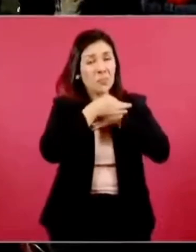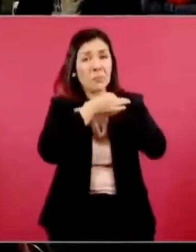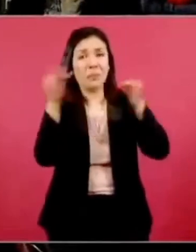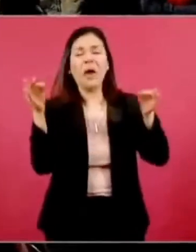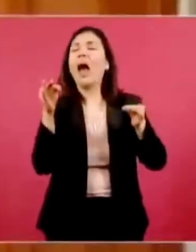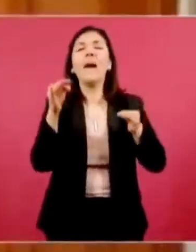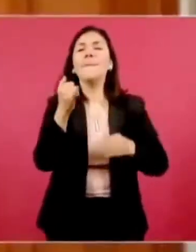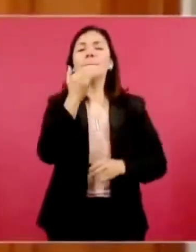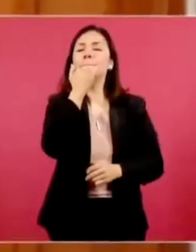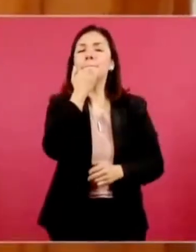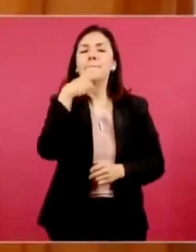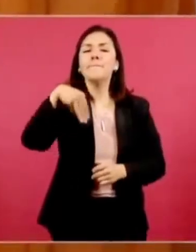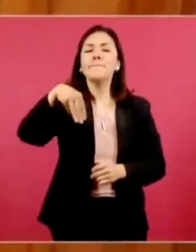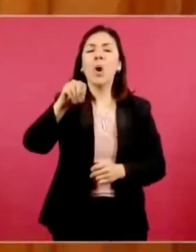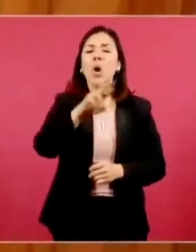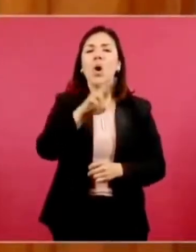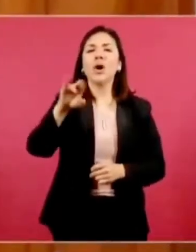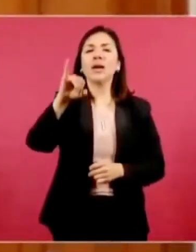Morris.